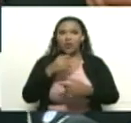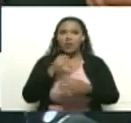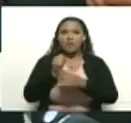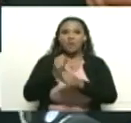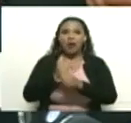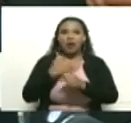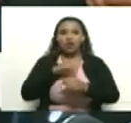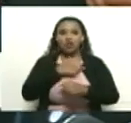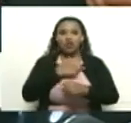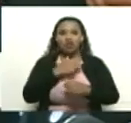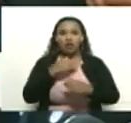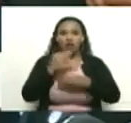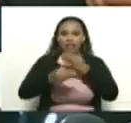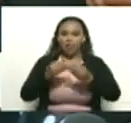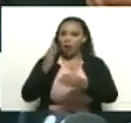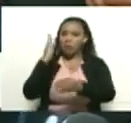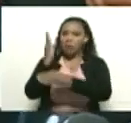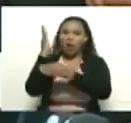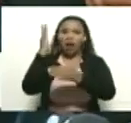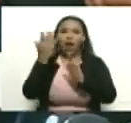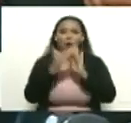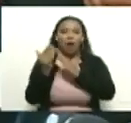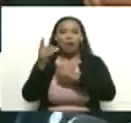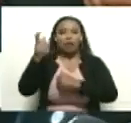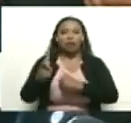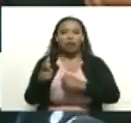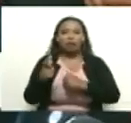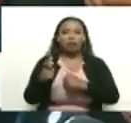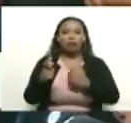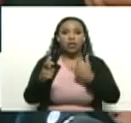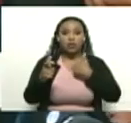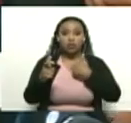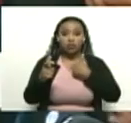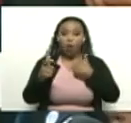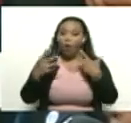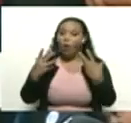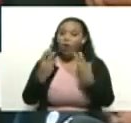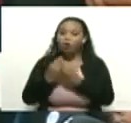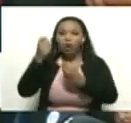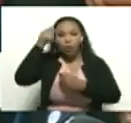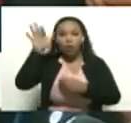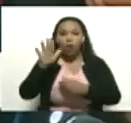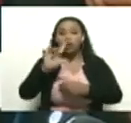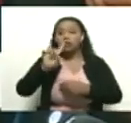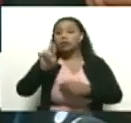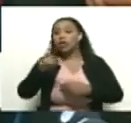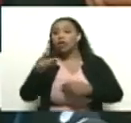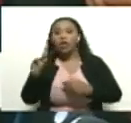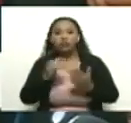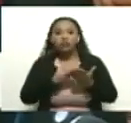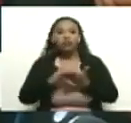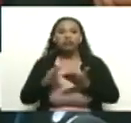condenáramos a la persona de la comunidad. Y yo dije que yo estoy con el pueblo, así no tenga la razón.